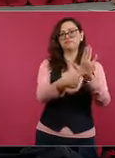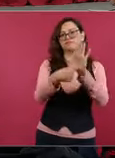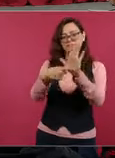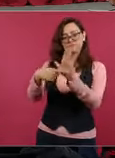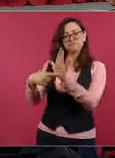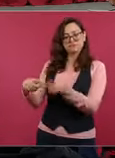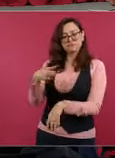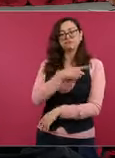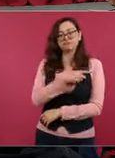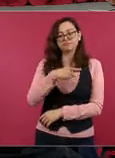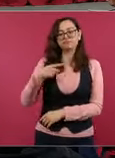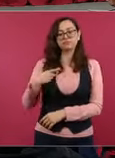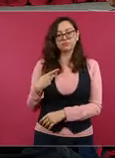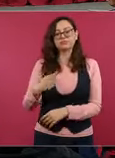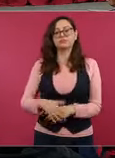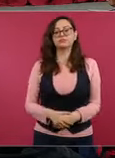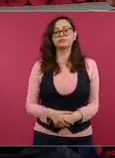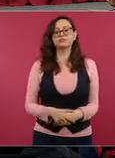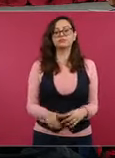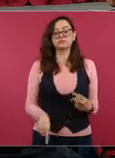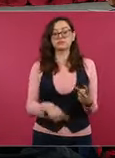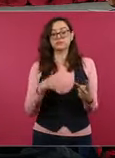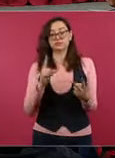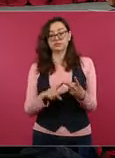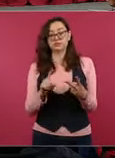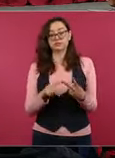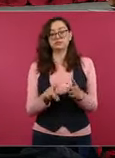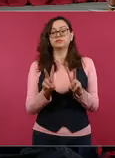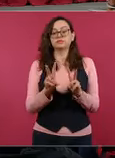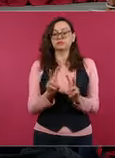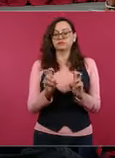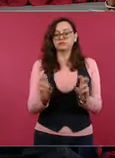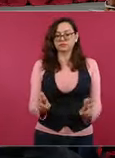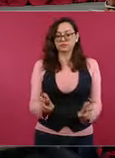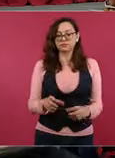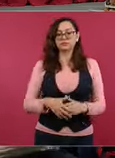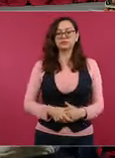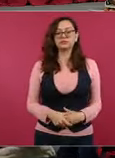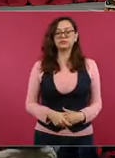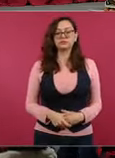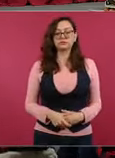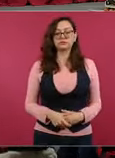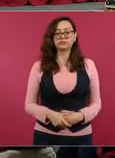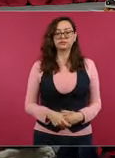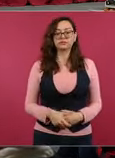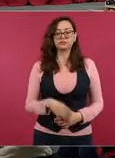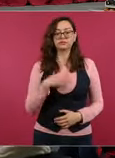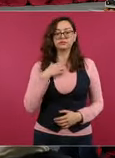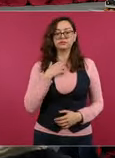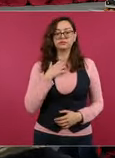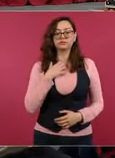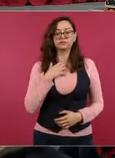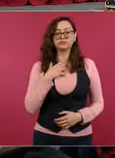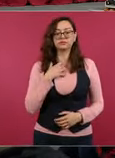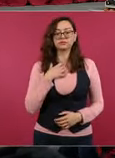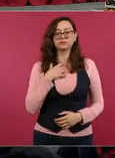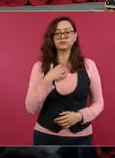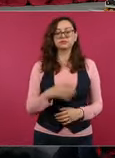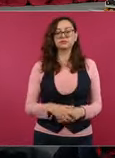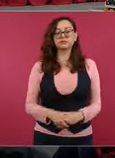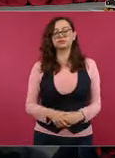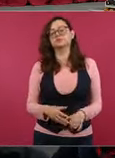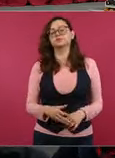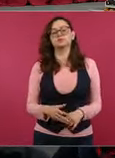mi segundo tema, presidente, durante, bueno, los gobiernos anteriores, el agua lo vieron como